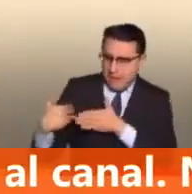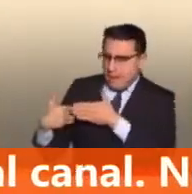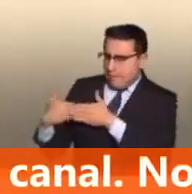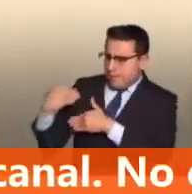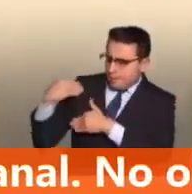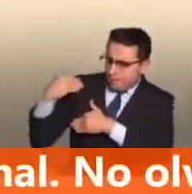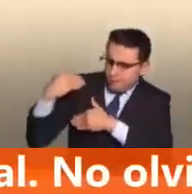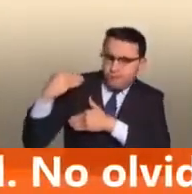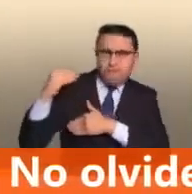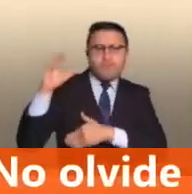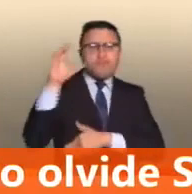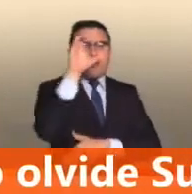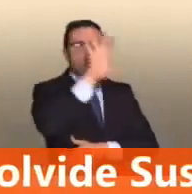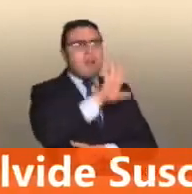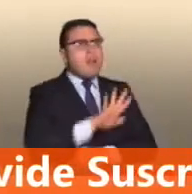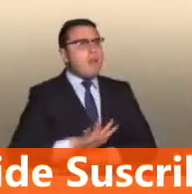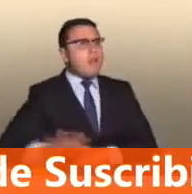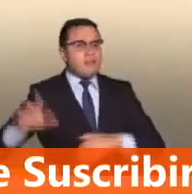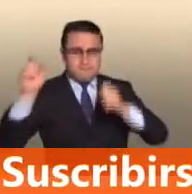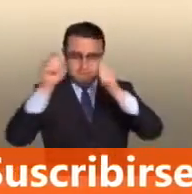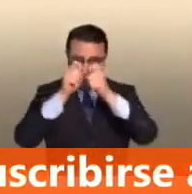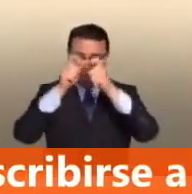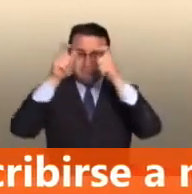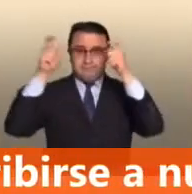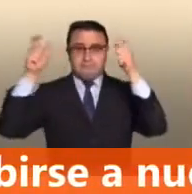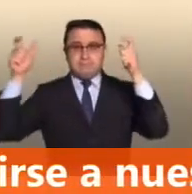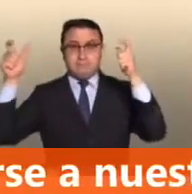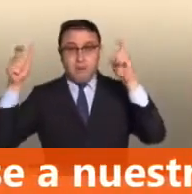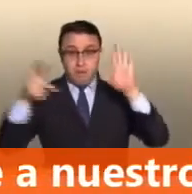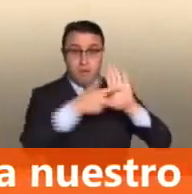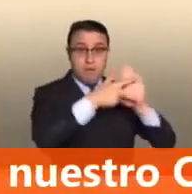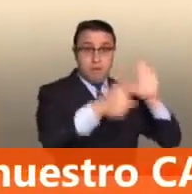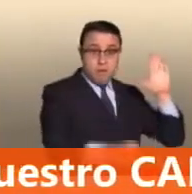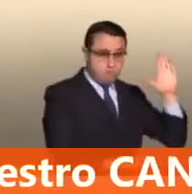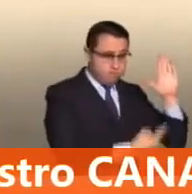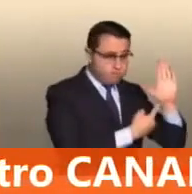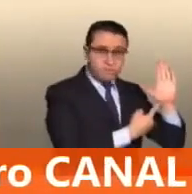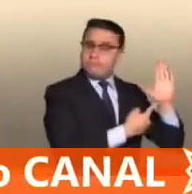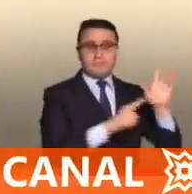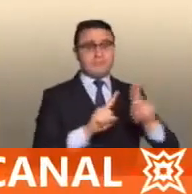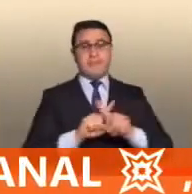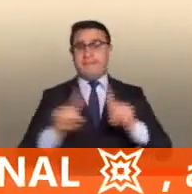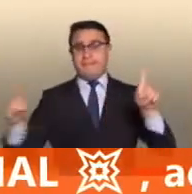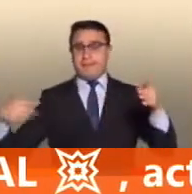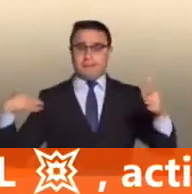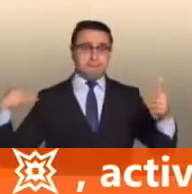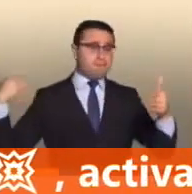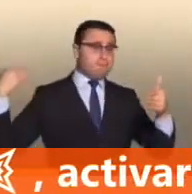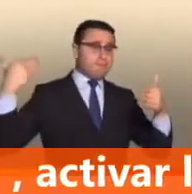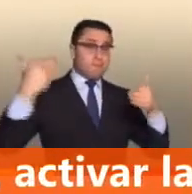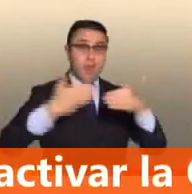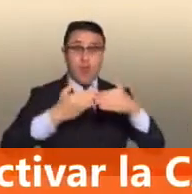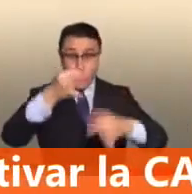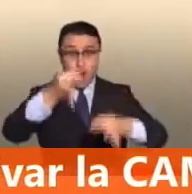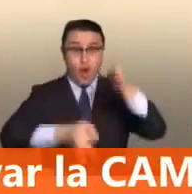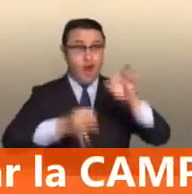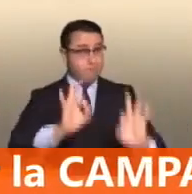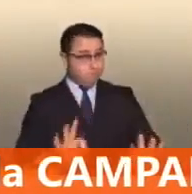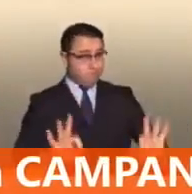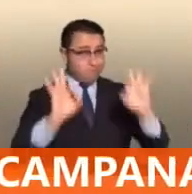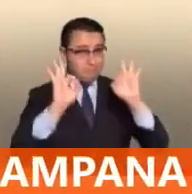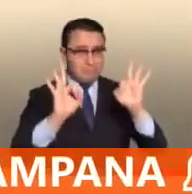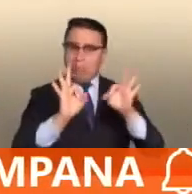un Estado que no está escrito en la Constitución, que es el Estado de la impunidad en primer